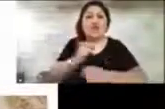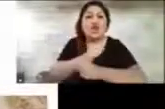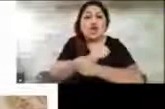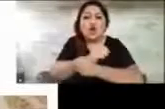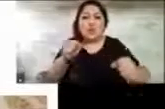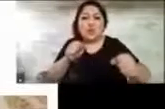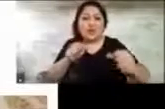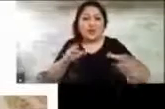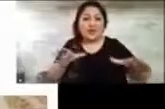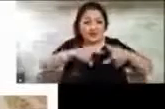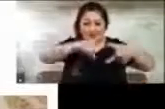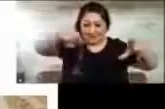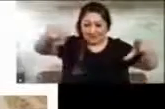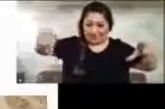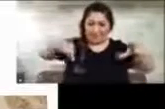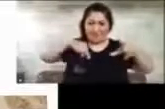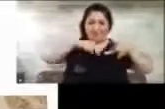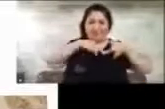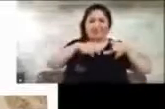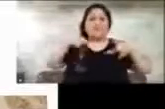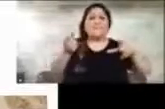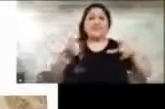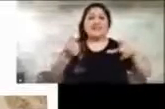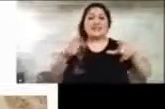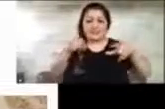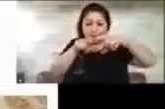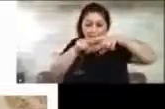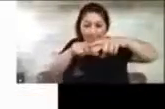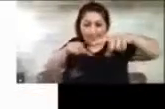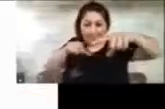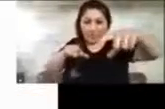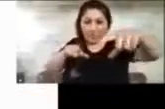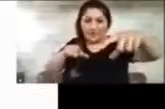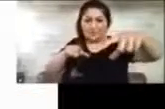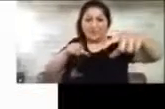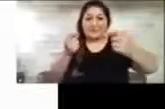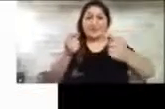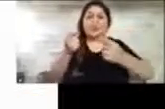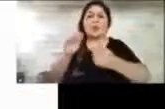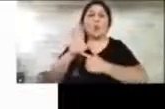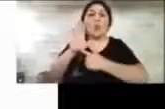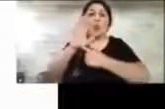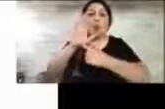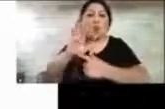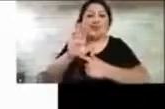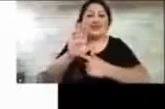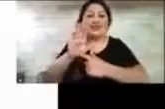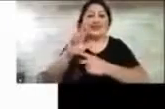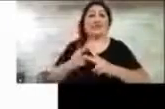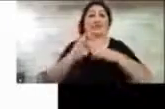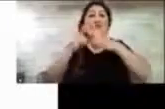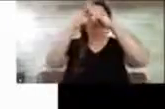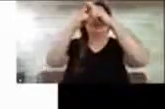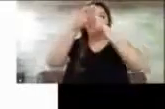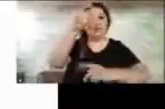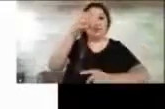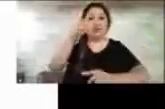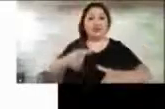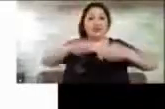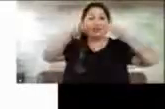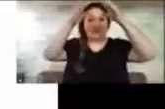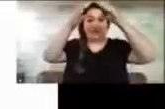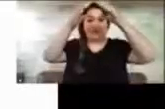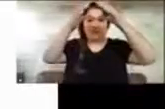público, sino que son parte de la fachada de cada proyecto, de cada edificio, por así decirlo. Y por último, en esta sección, me